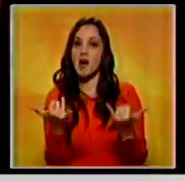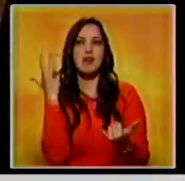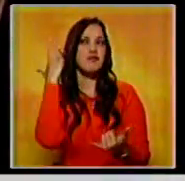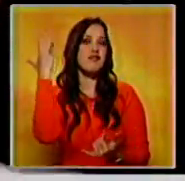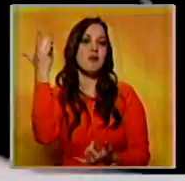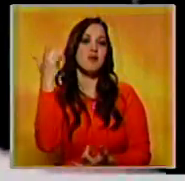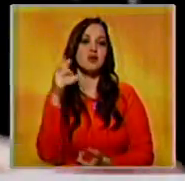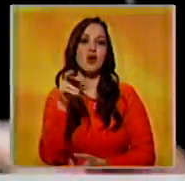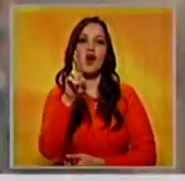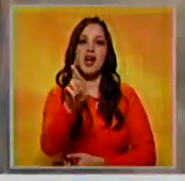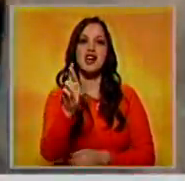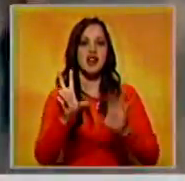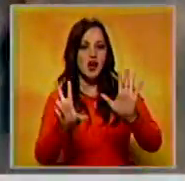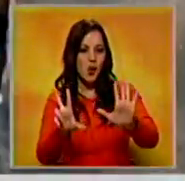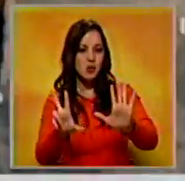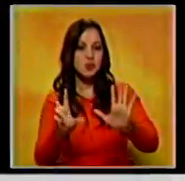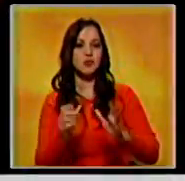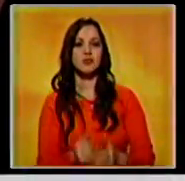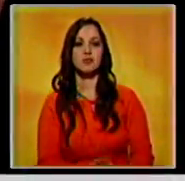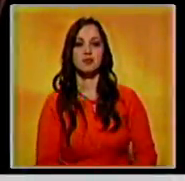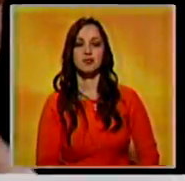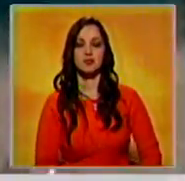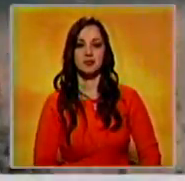es R8.